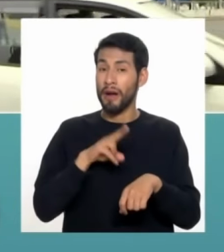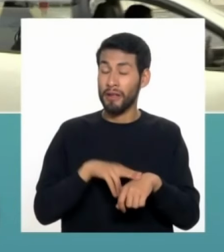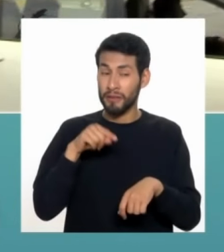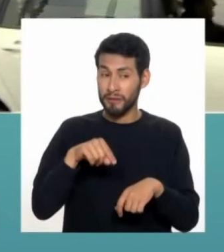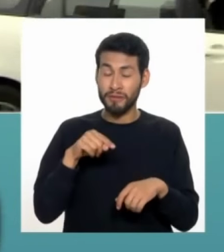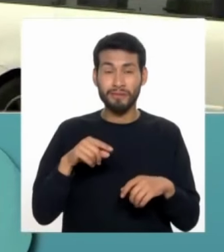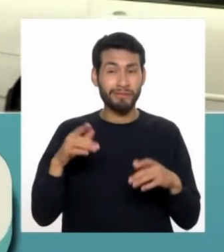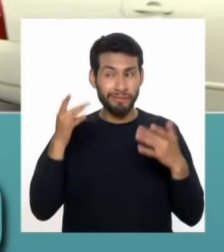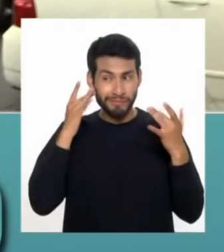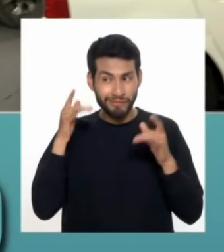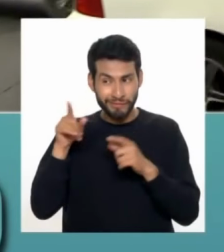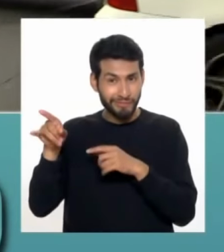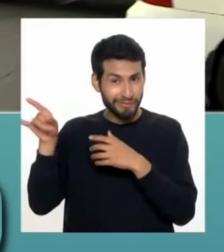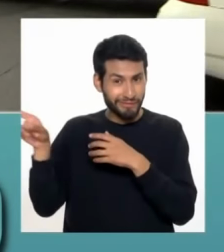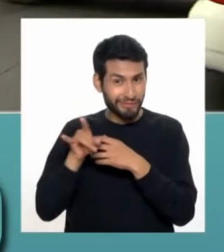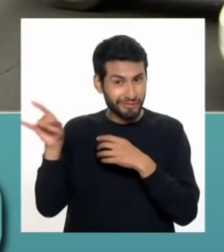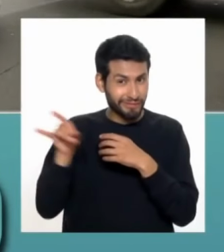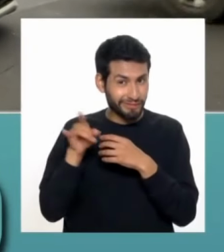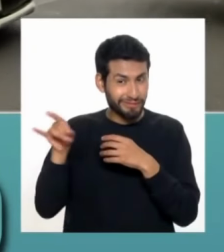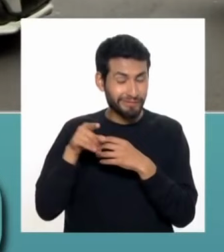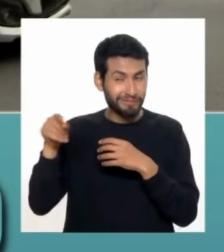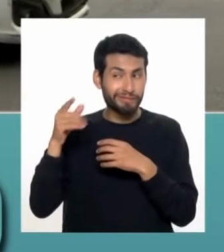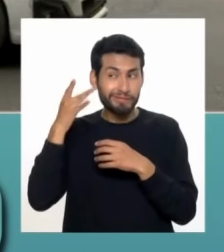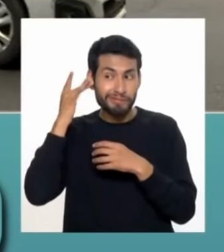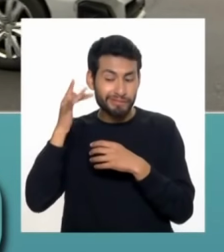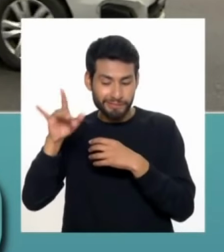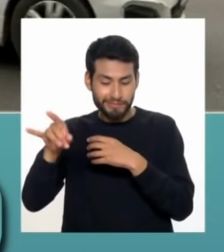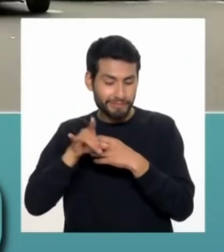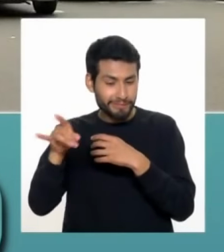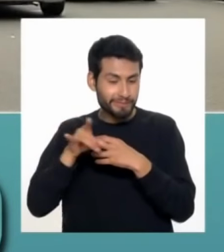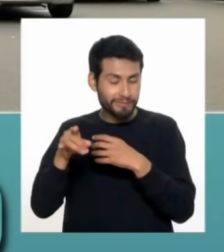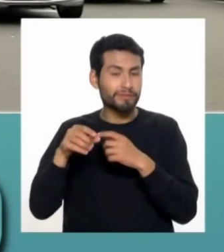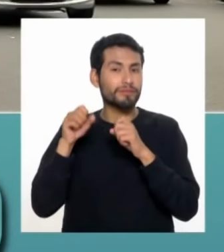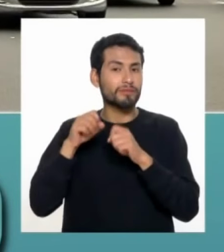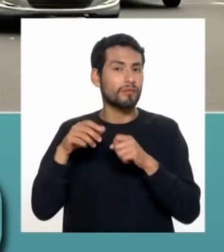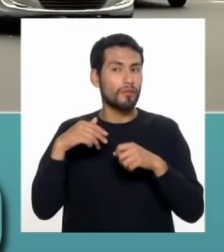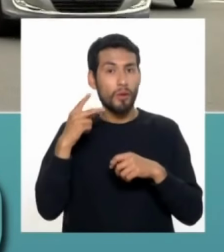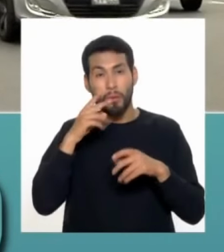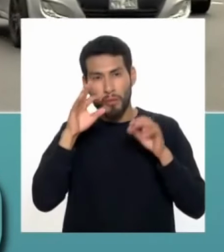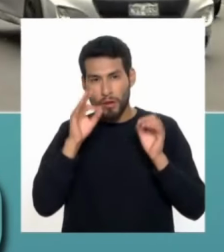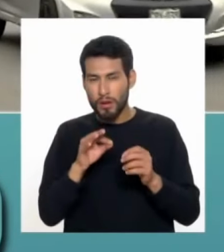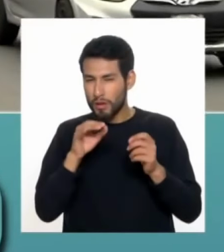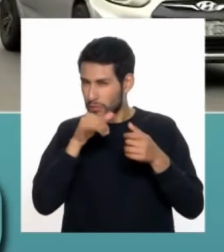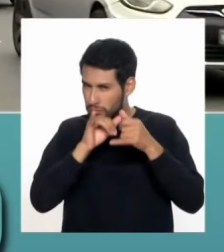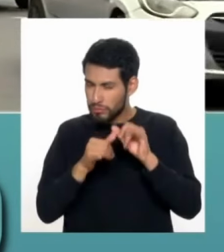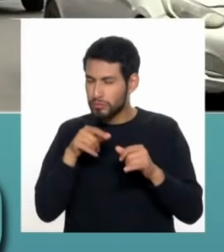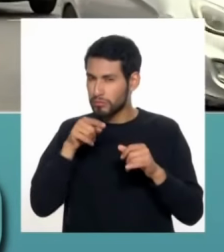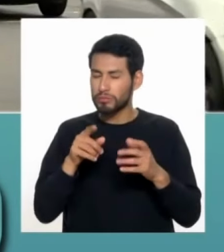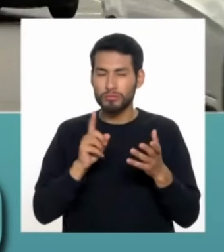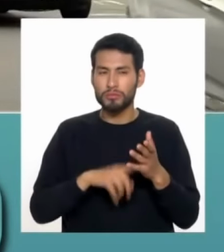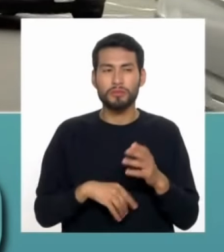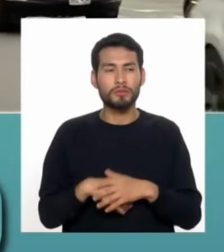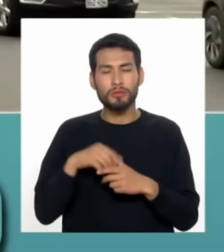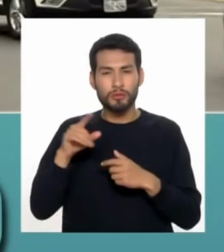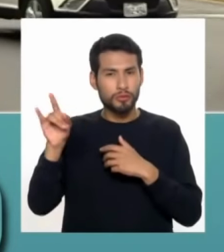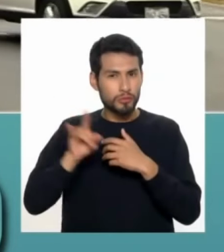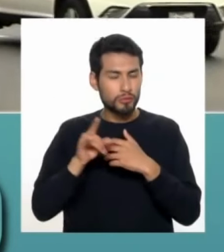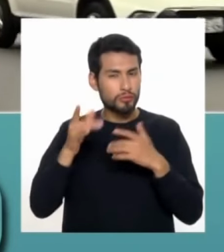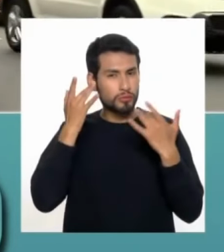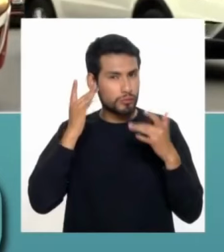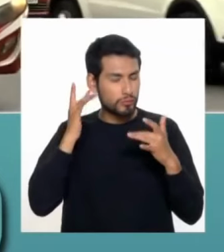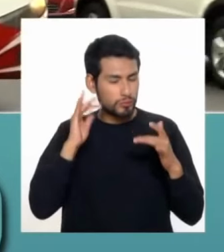estos sensores de monitoreo de ruido, se permite la medición por medio de un receptor de